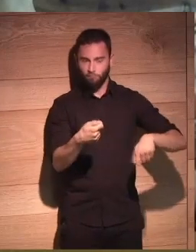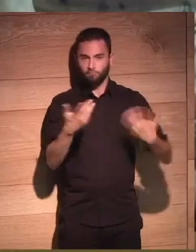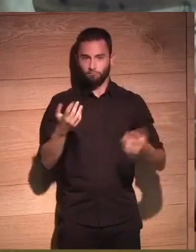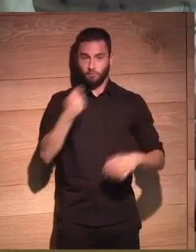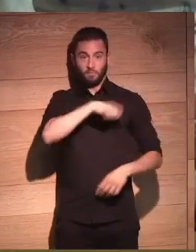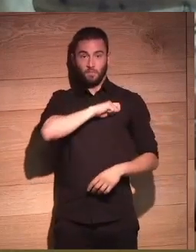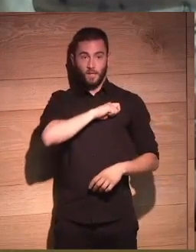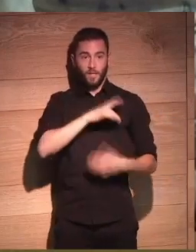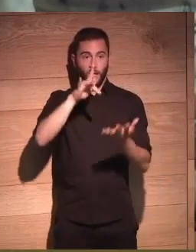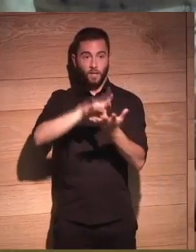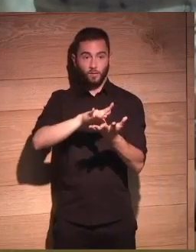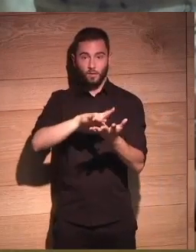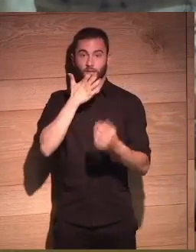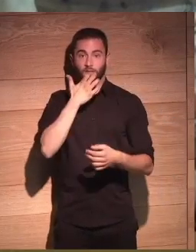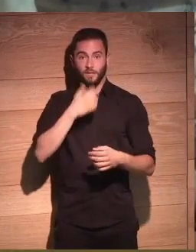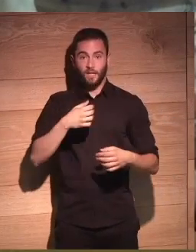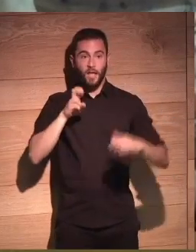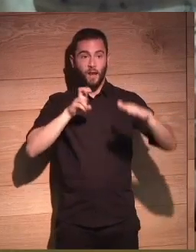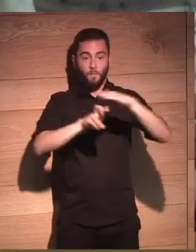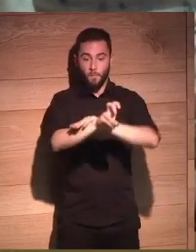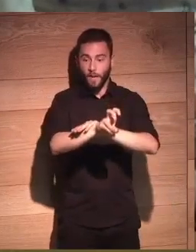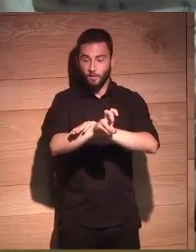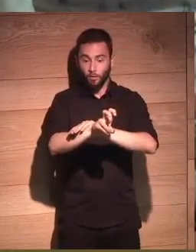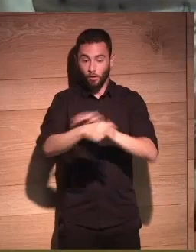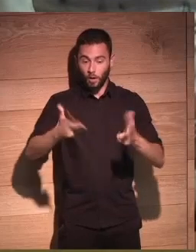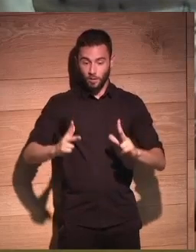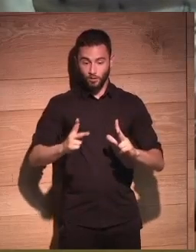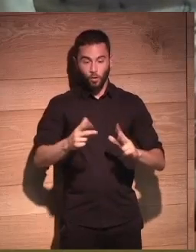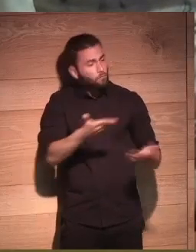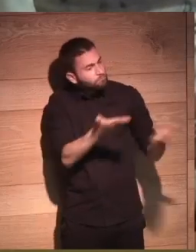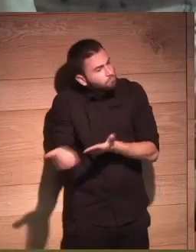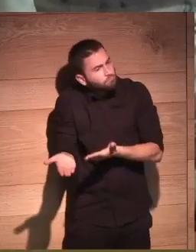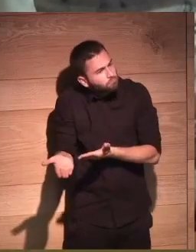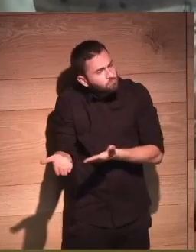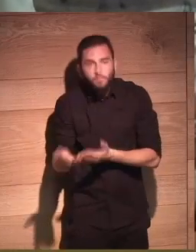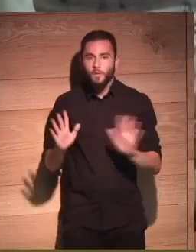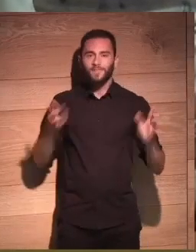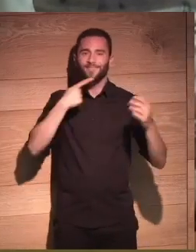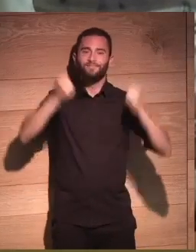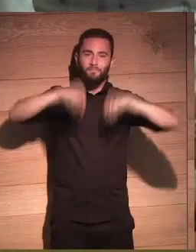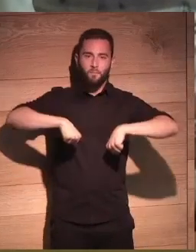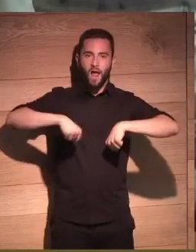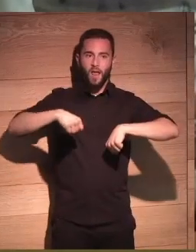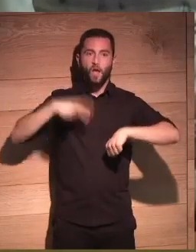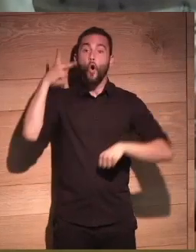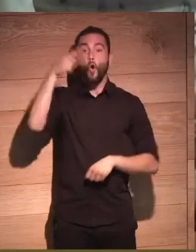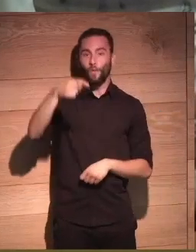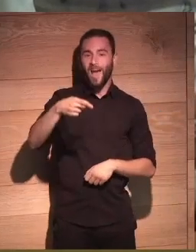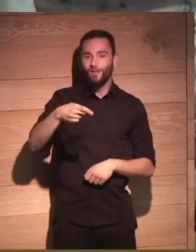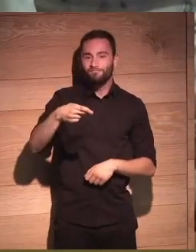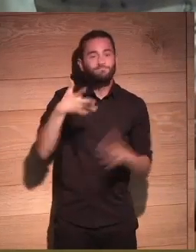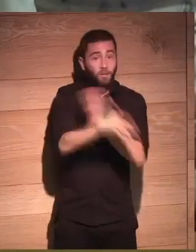la primera vez que te ceden el asiento en el metro. Y a mí ya me ha sucedido. Entonces, bueno, pues dices, vale, estoy jubilado.